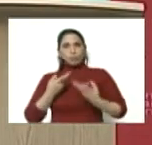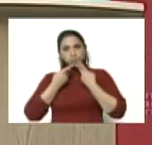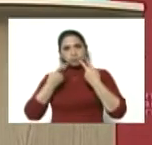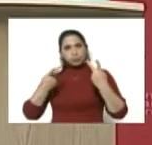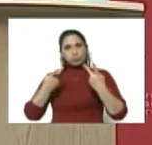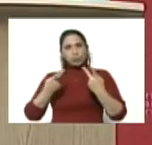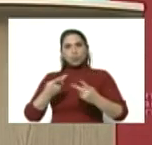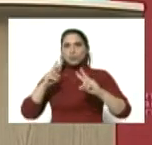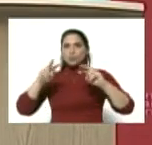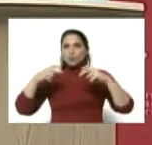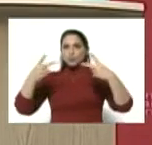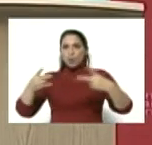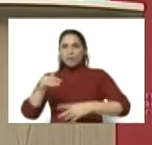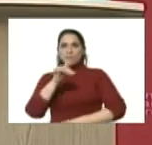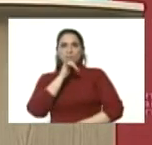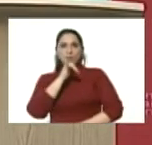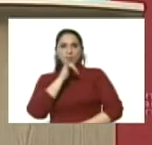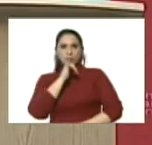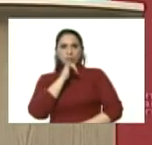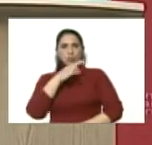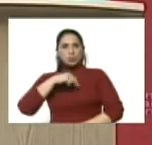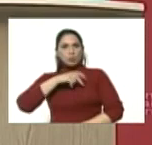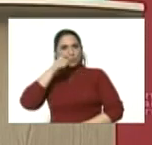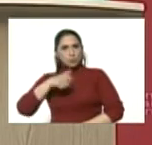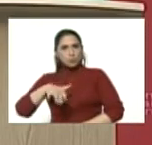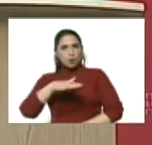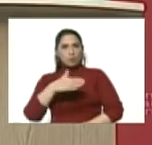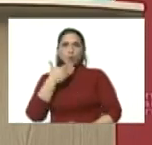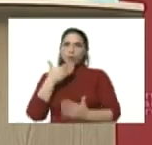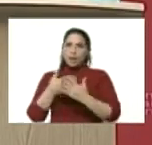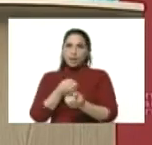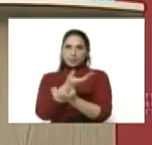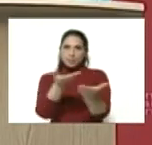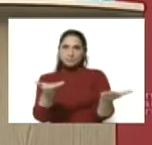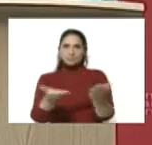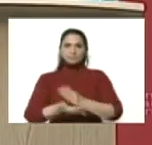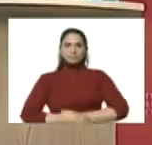también importantes anuncios a nuestra población. Muchísimas gracias.